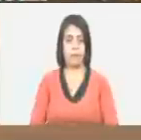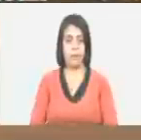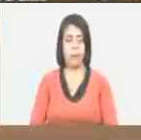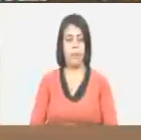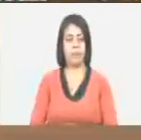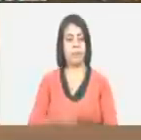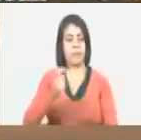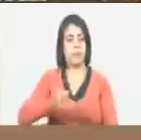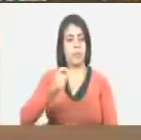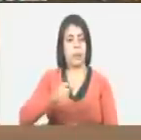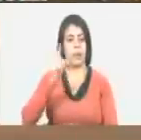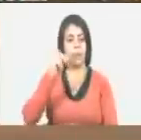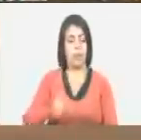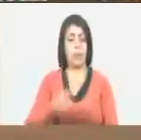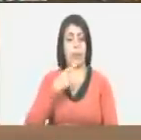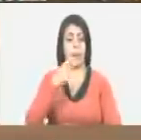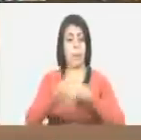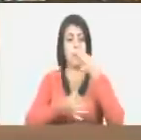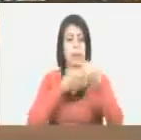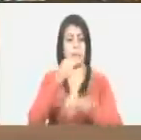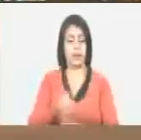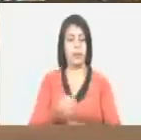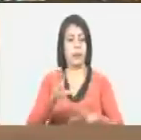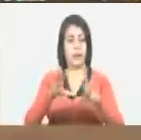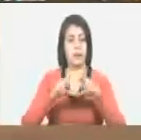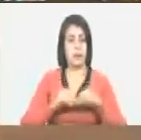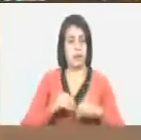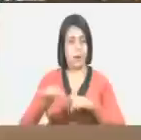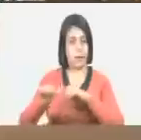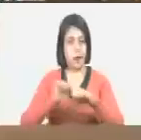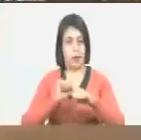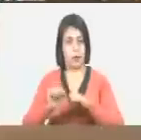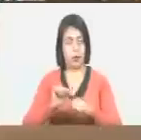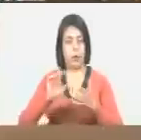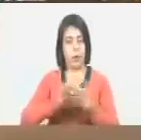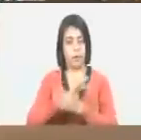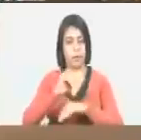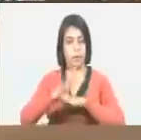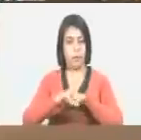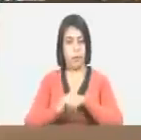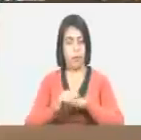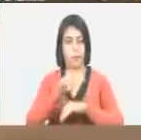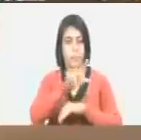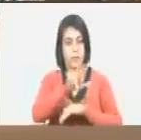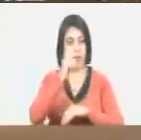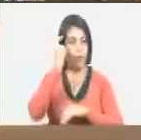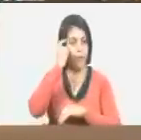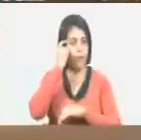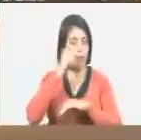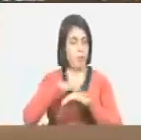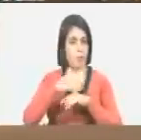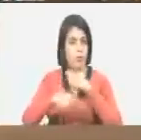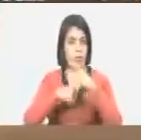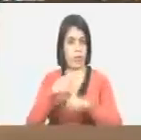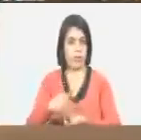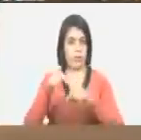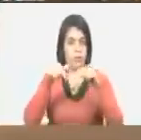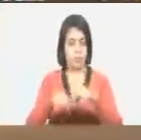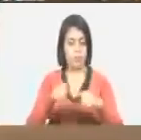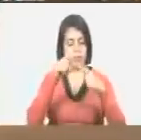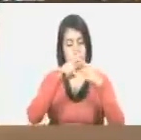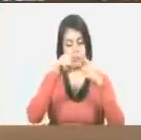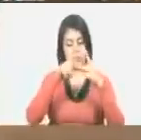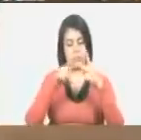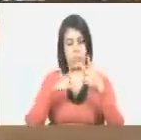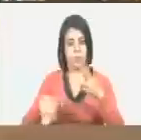El tribunal deberá pronunciarse sobre la admisión de la acción de extinción de dominio en un plazo de 3 días, contados a partir de